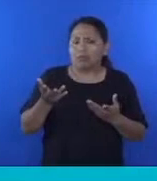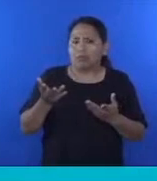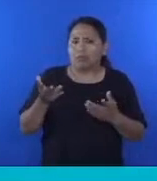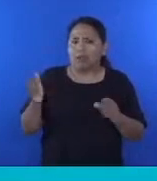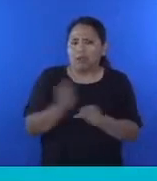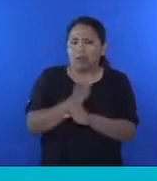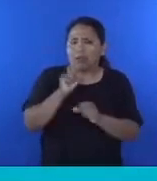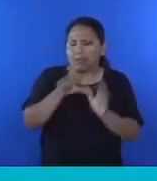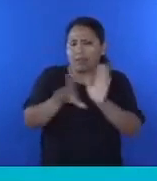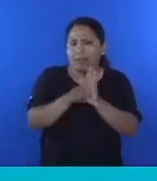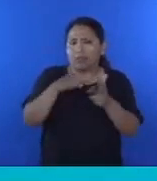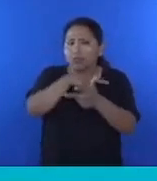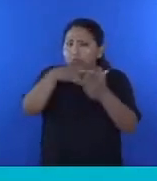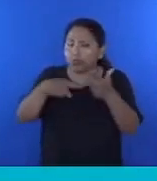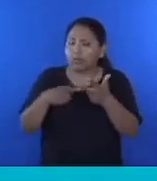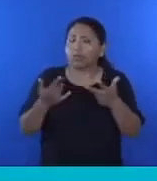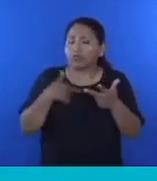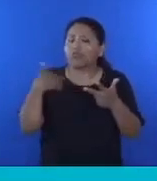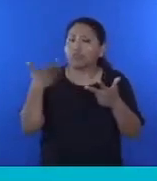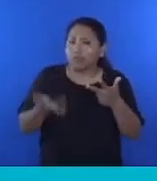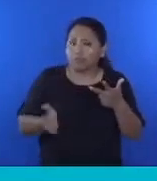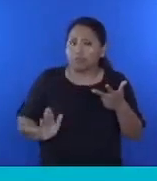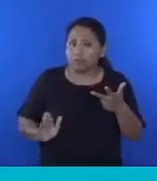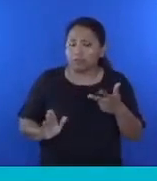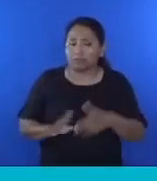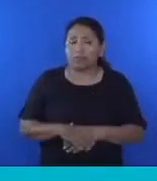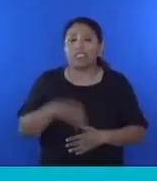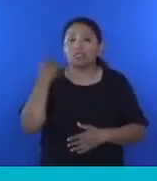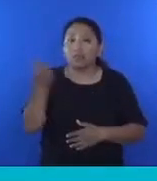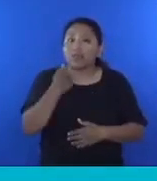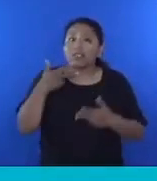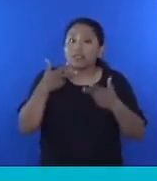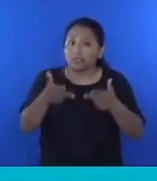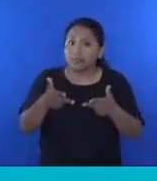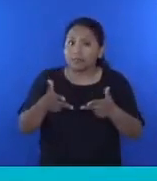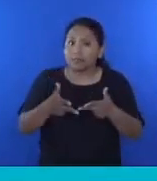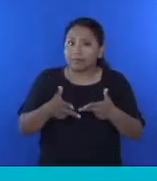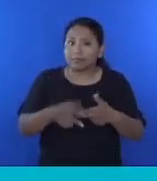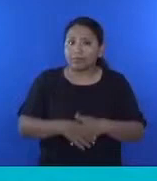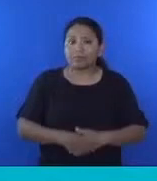ley. Esas fueron las tres cuestiones. Y esto es importante decirlo también,